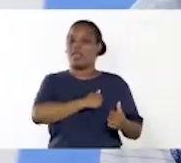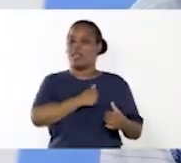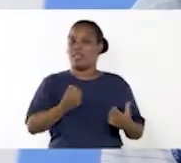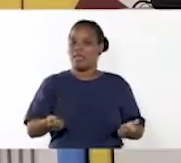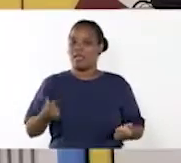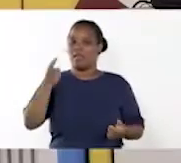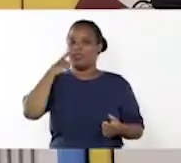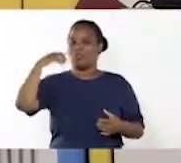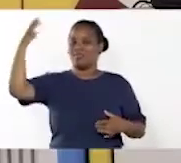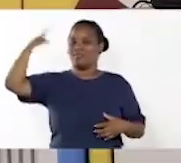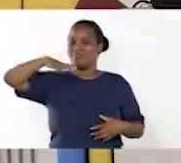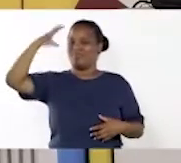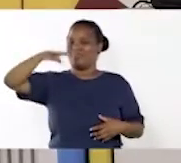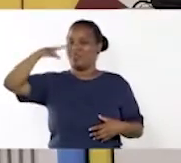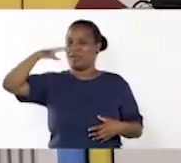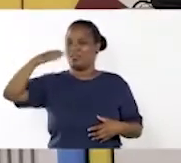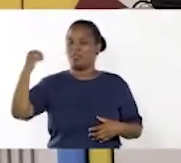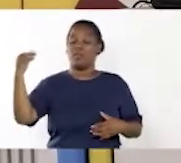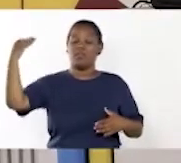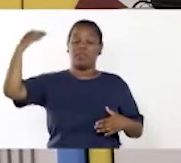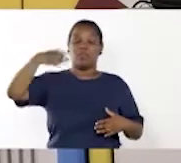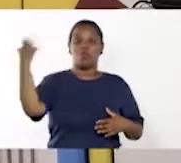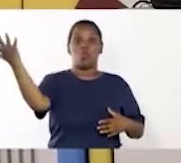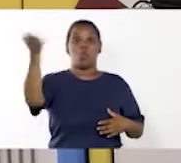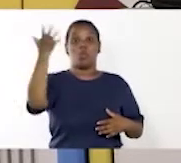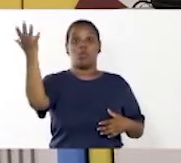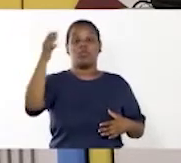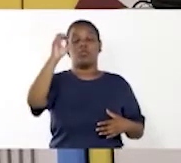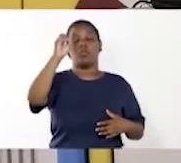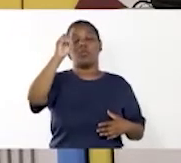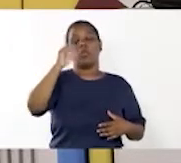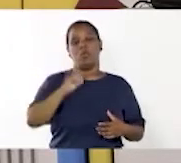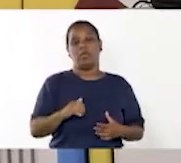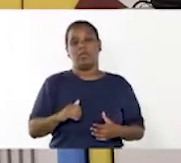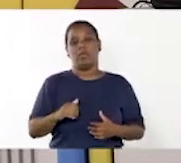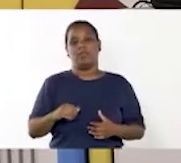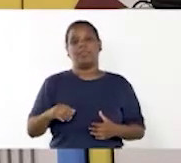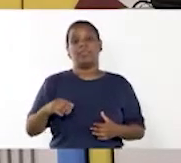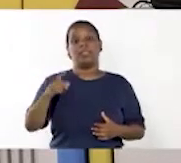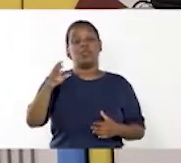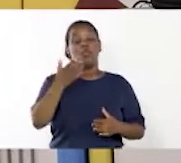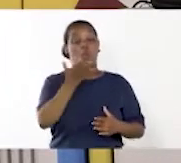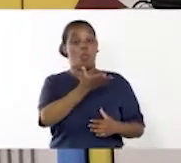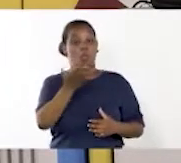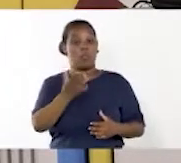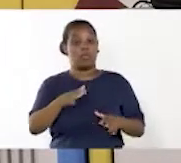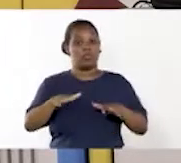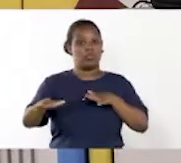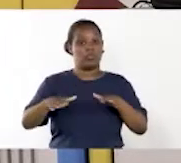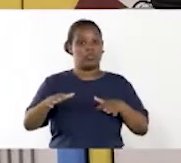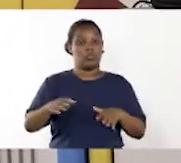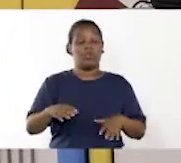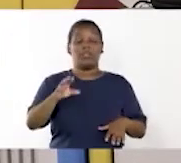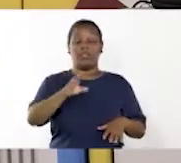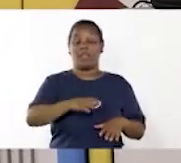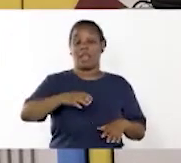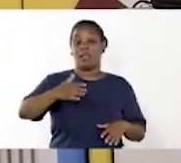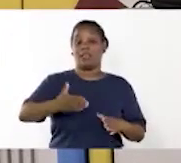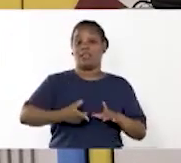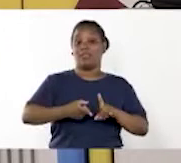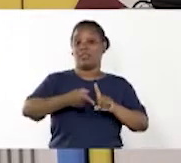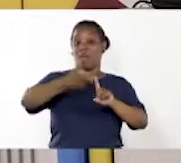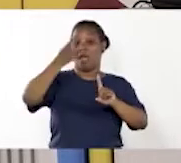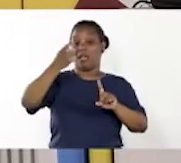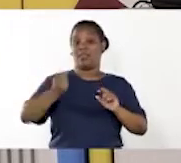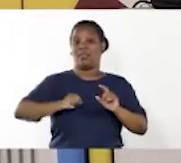planteaba ahorita, porque ahí llegan los vientos del oeste. Los vientos se mueven de las altas presiones hacia las bajas presiones. Por eso